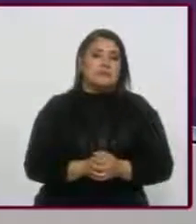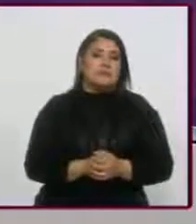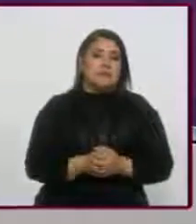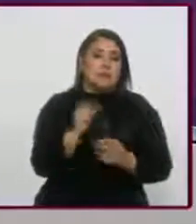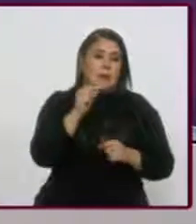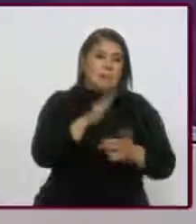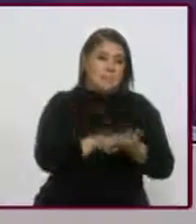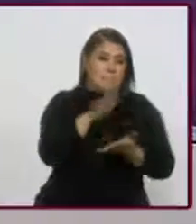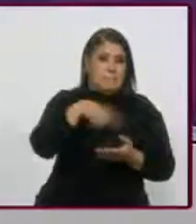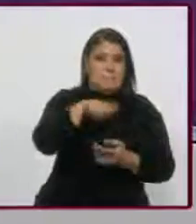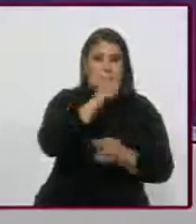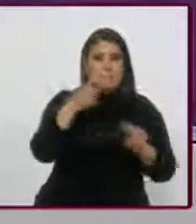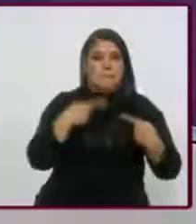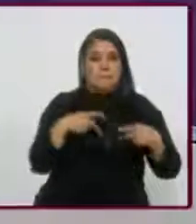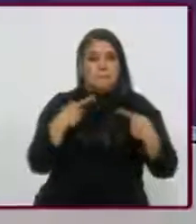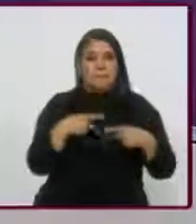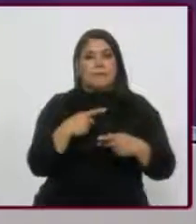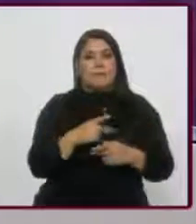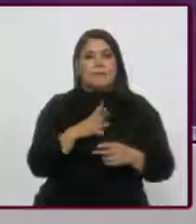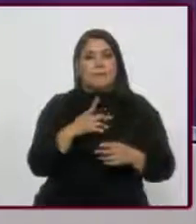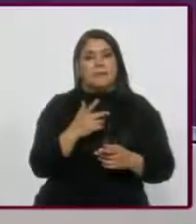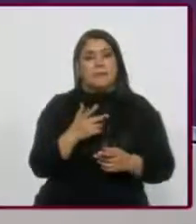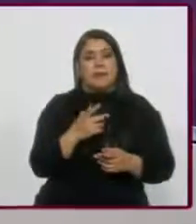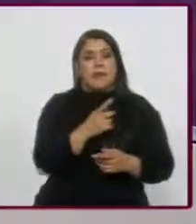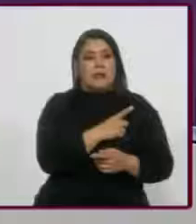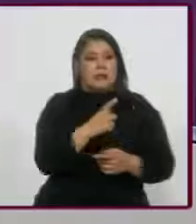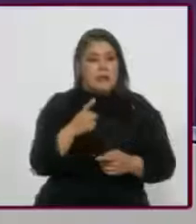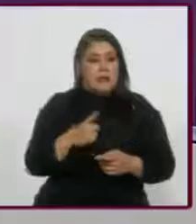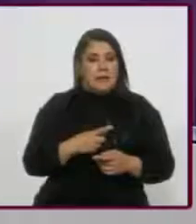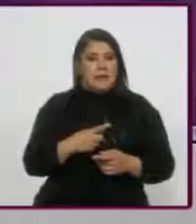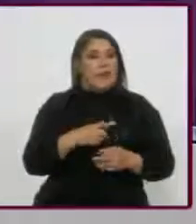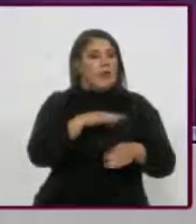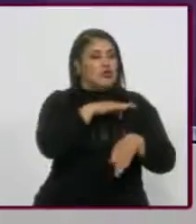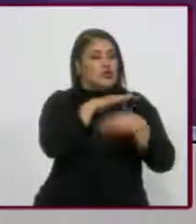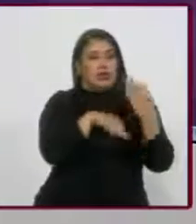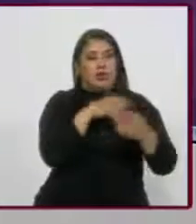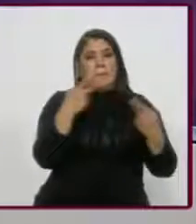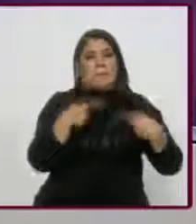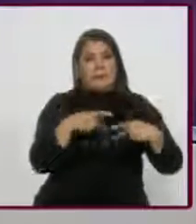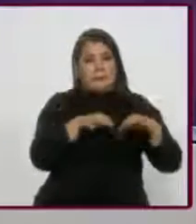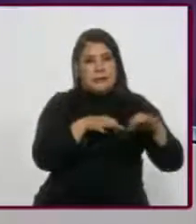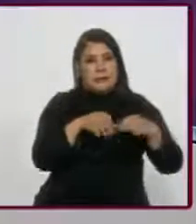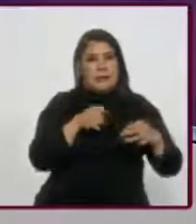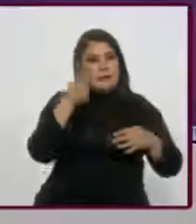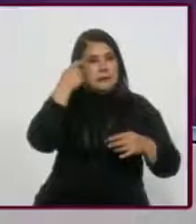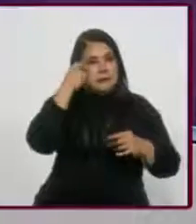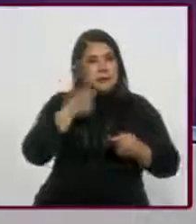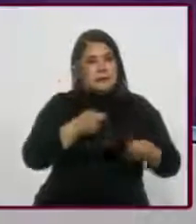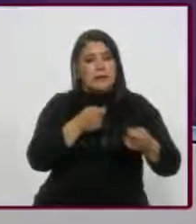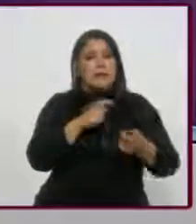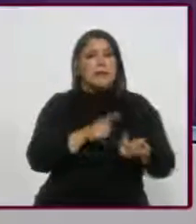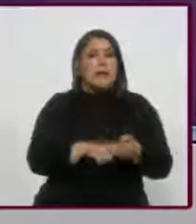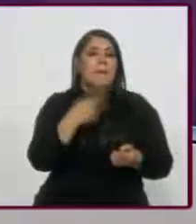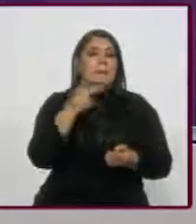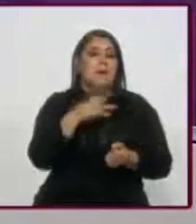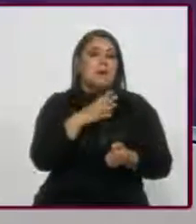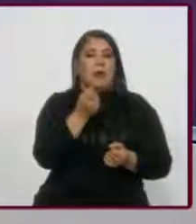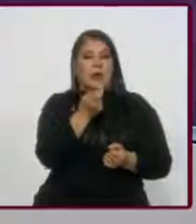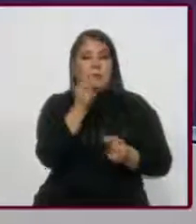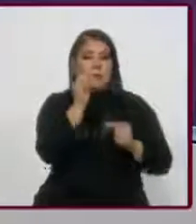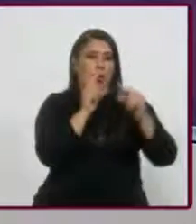consenso mayoritario el que se le diera de manera universal a todo mundo que esté en esta condición, pero aquí sí hay